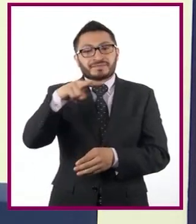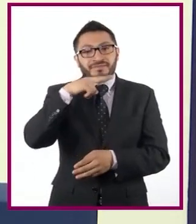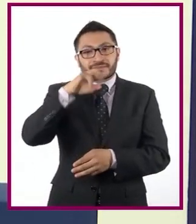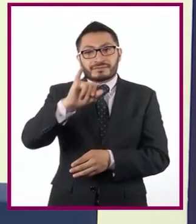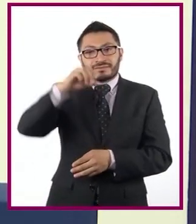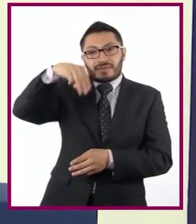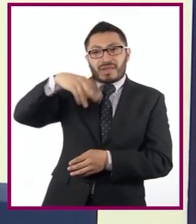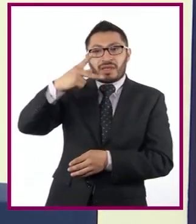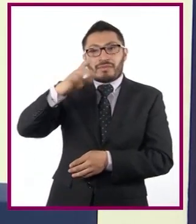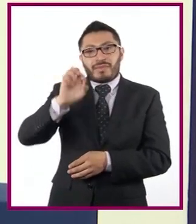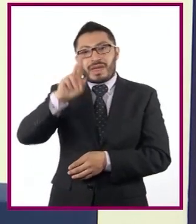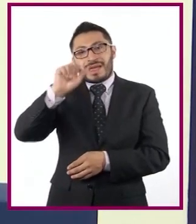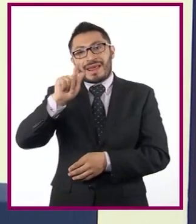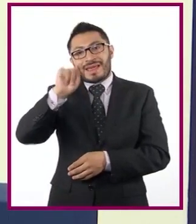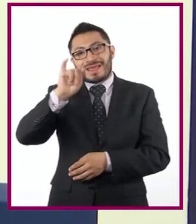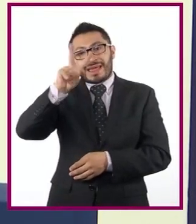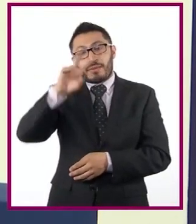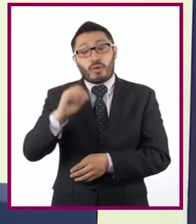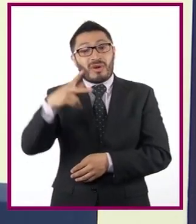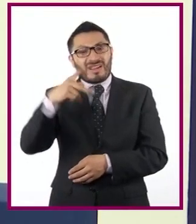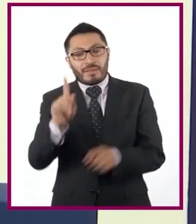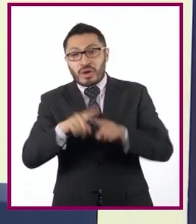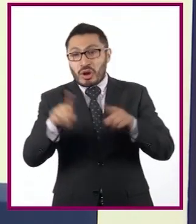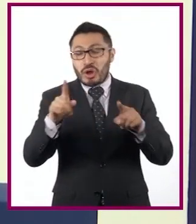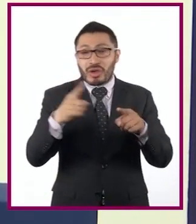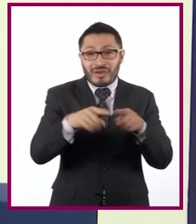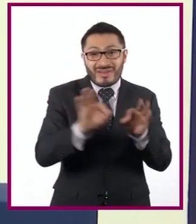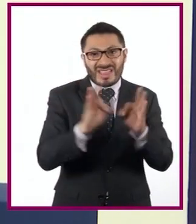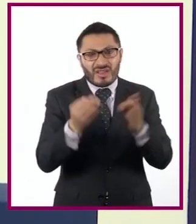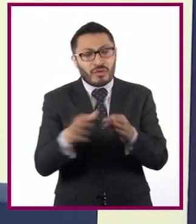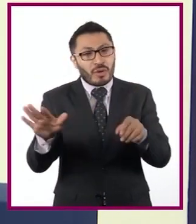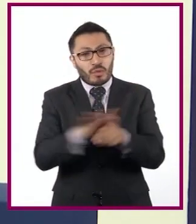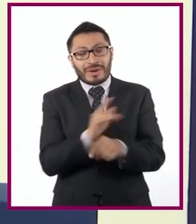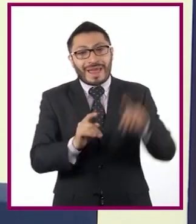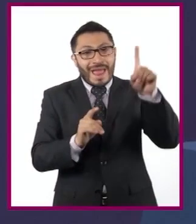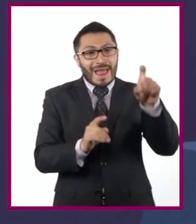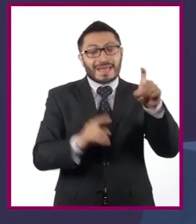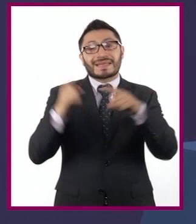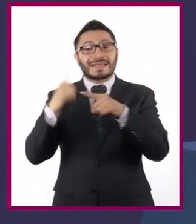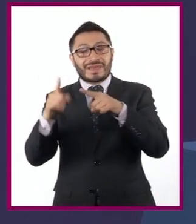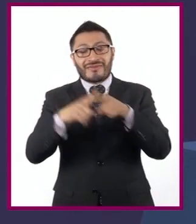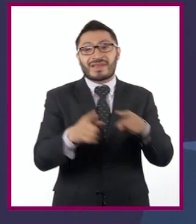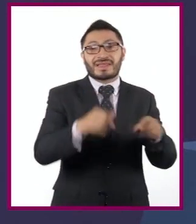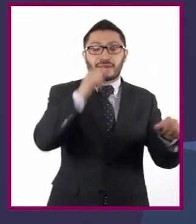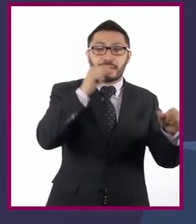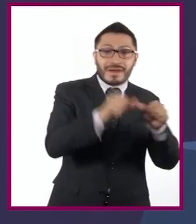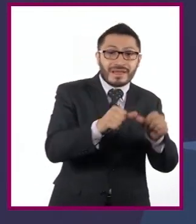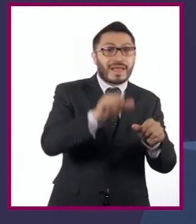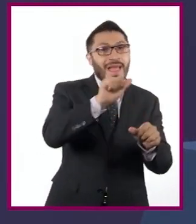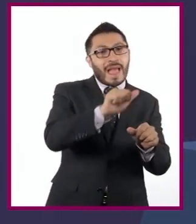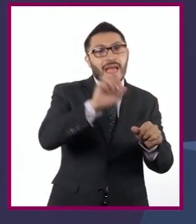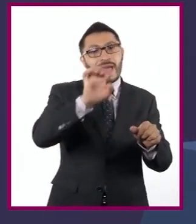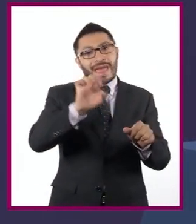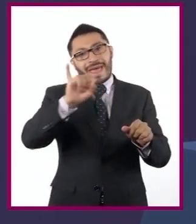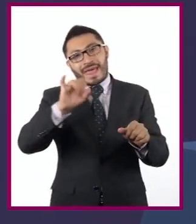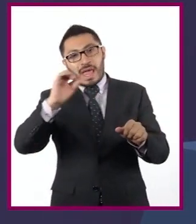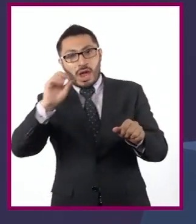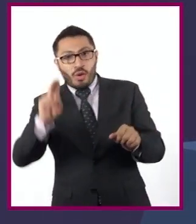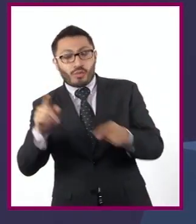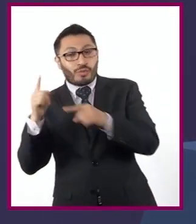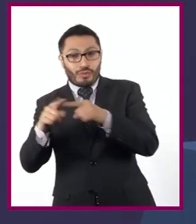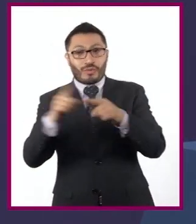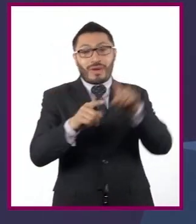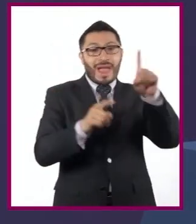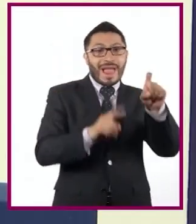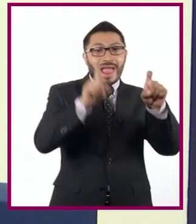en la forma de conjugar se observa porque el acento recae en diferentes sílabas. Profesora, las